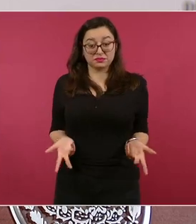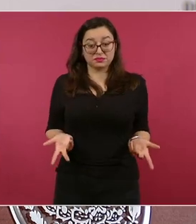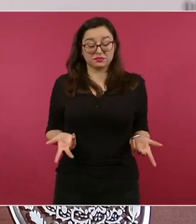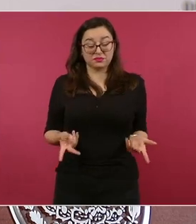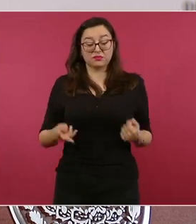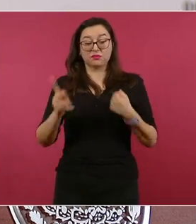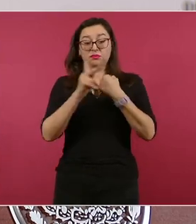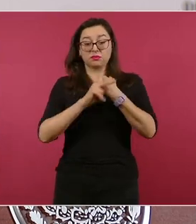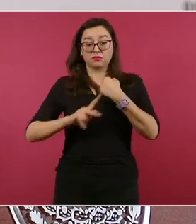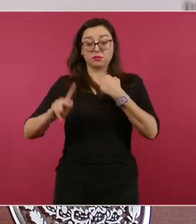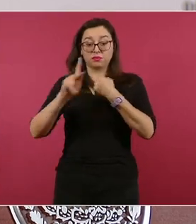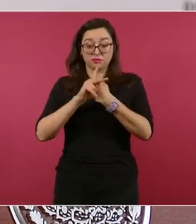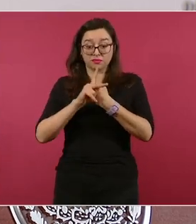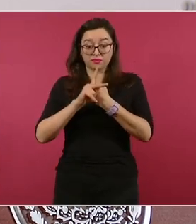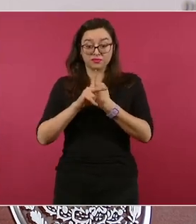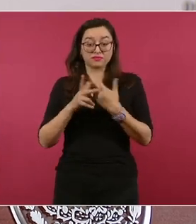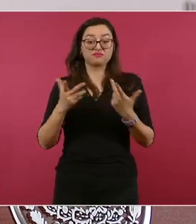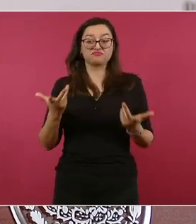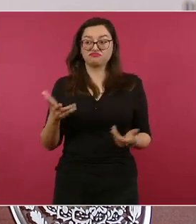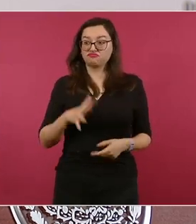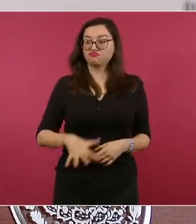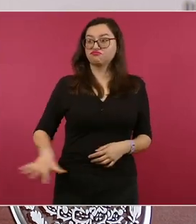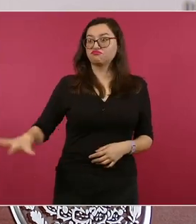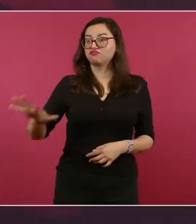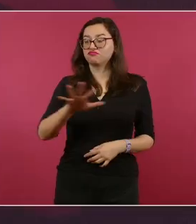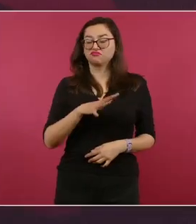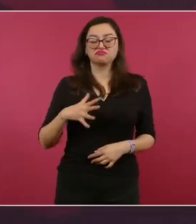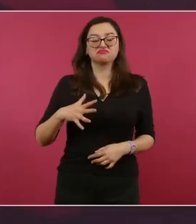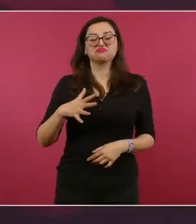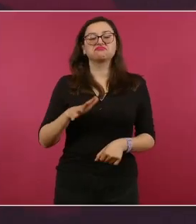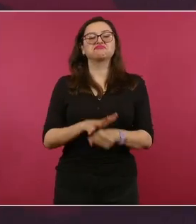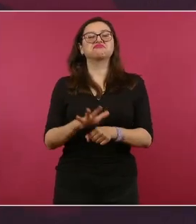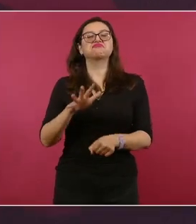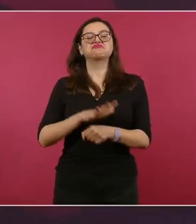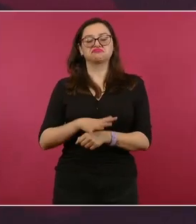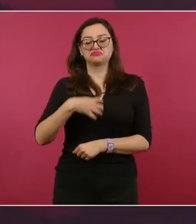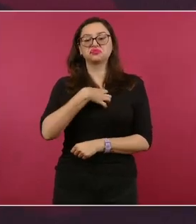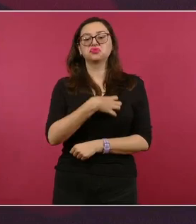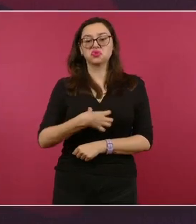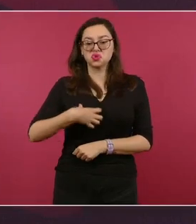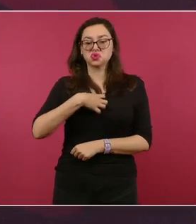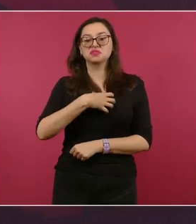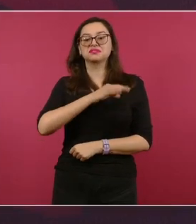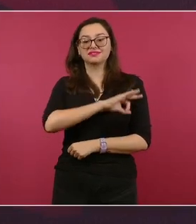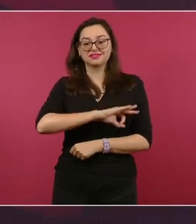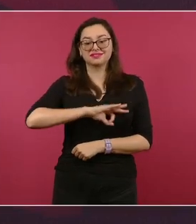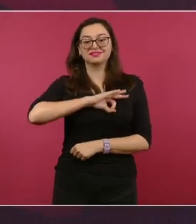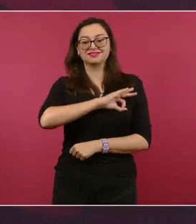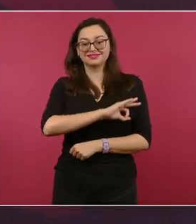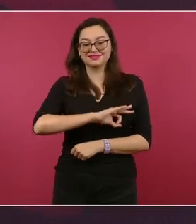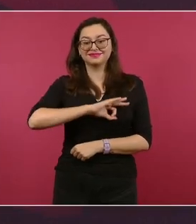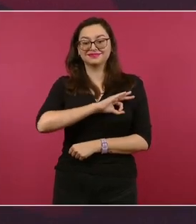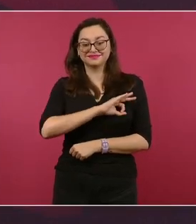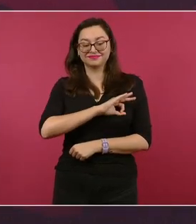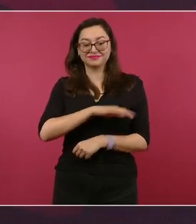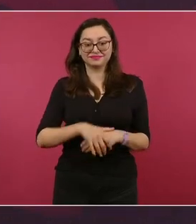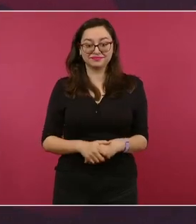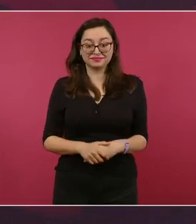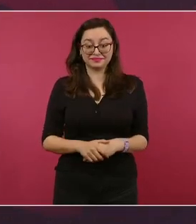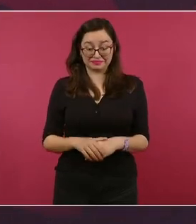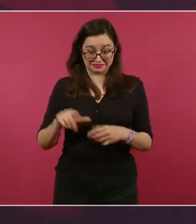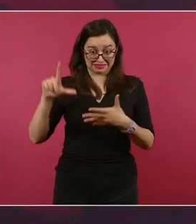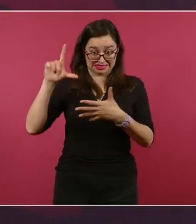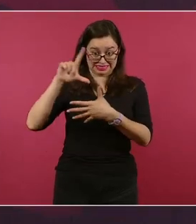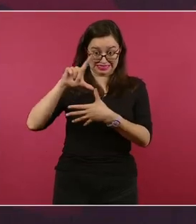con más felicidad de su gente. Y en toda América es